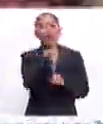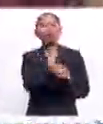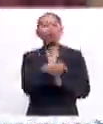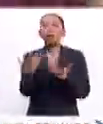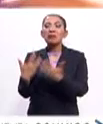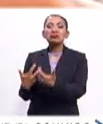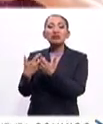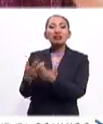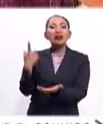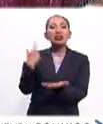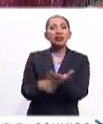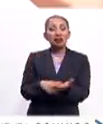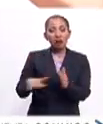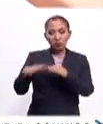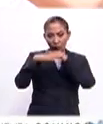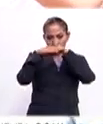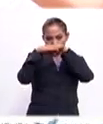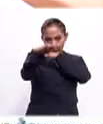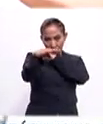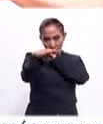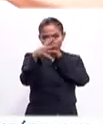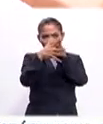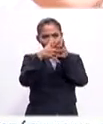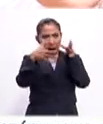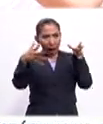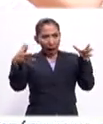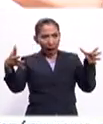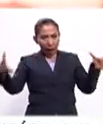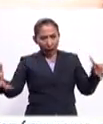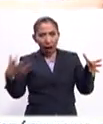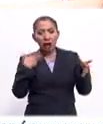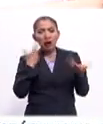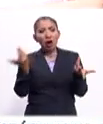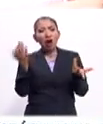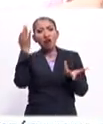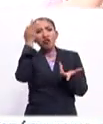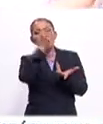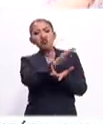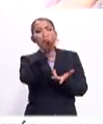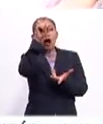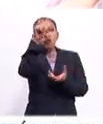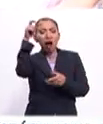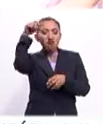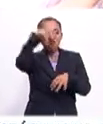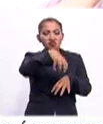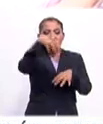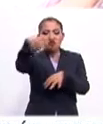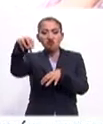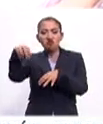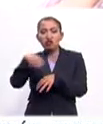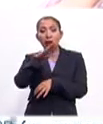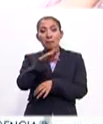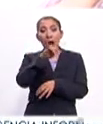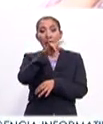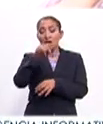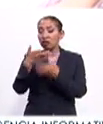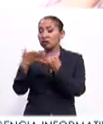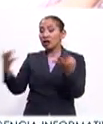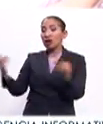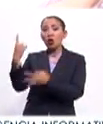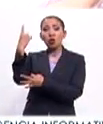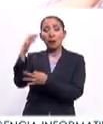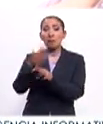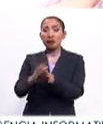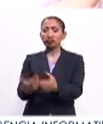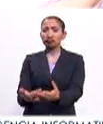son planicies extendidas, No, y con tierra riego tipo 1 que dicen, artificial, ¿no? ¿no? En todo el Bajío, Sí. que es tierra tipo 1, que es de